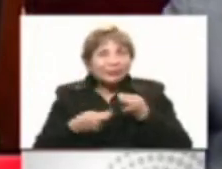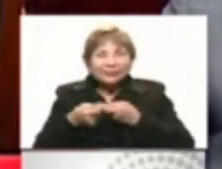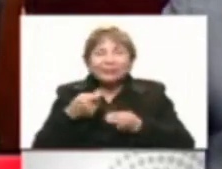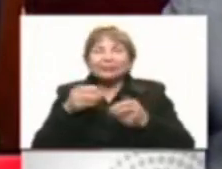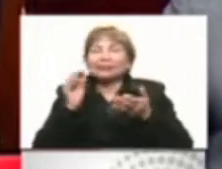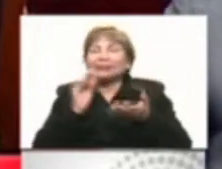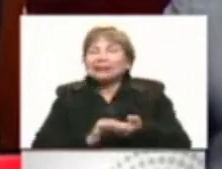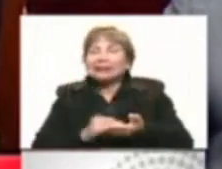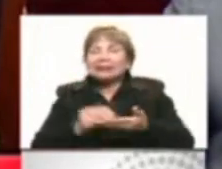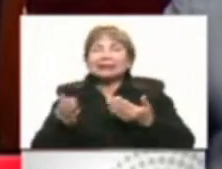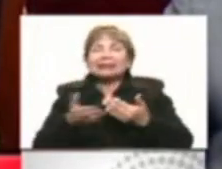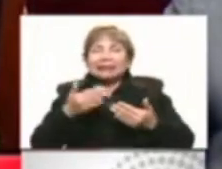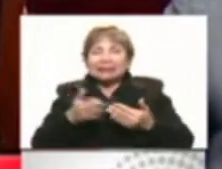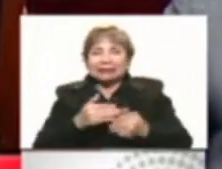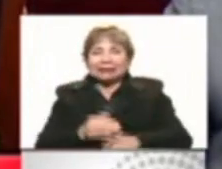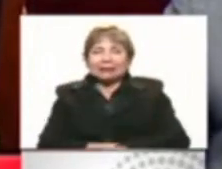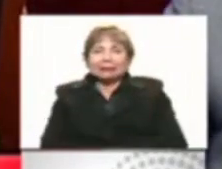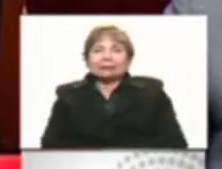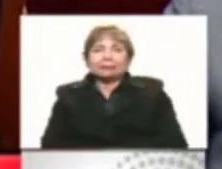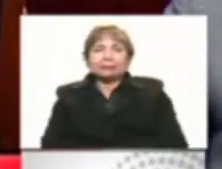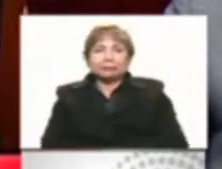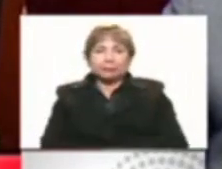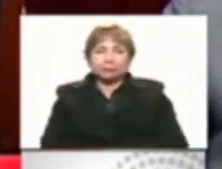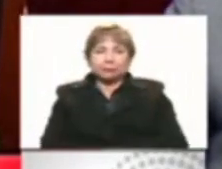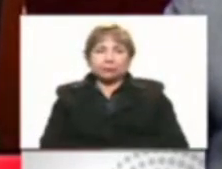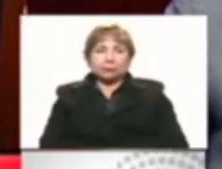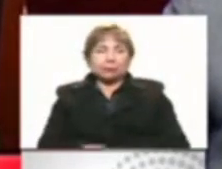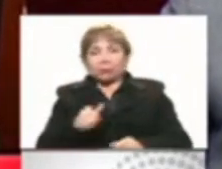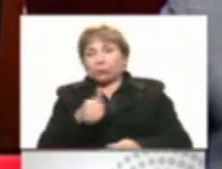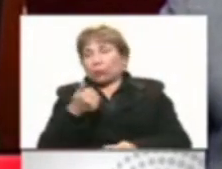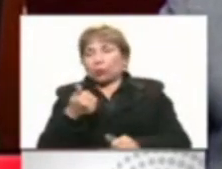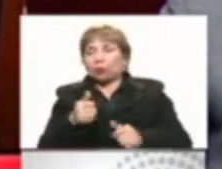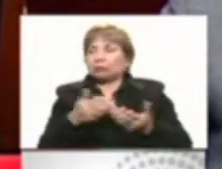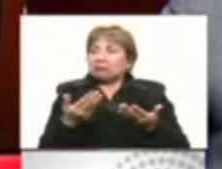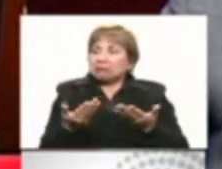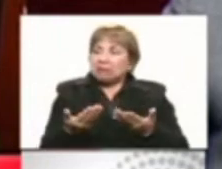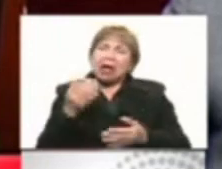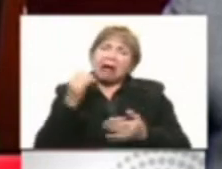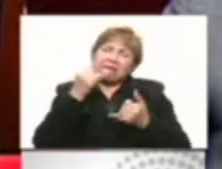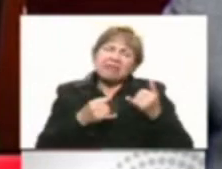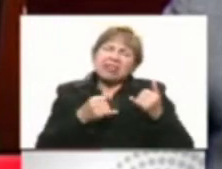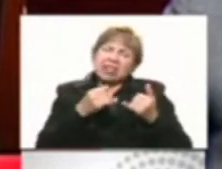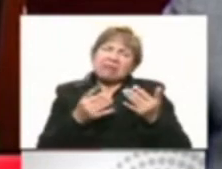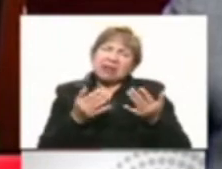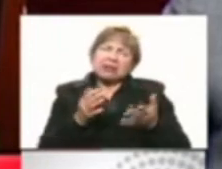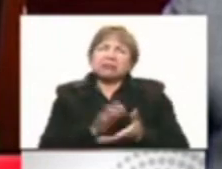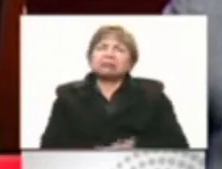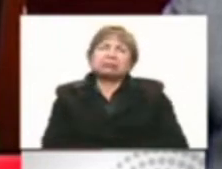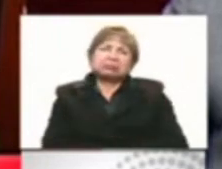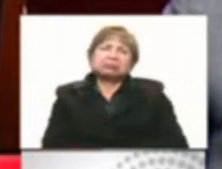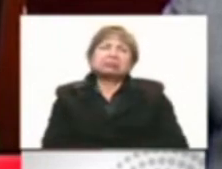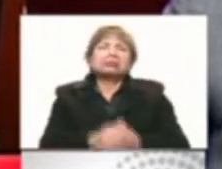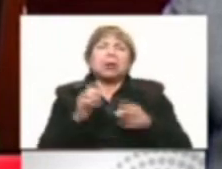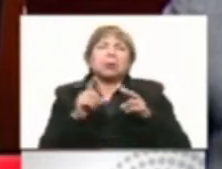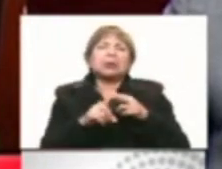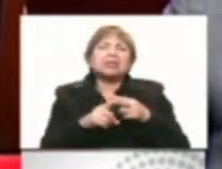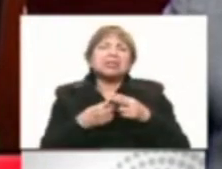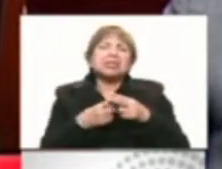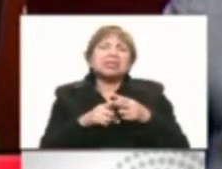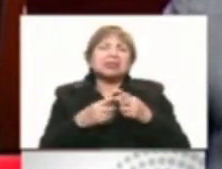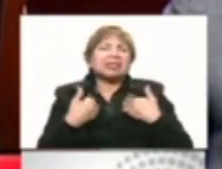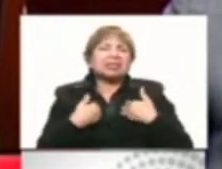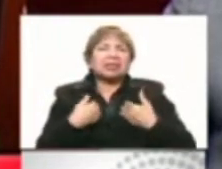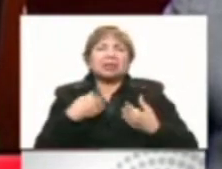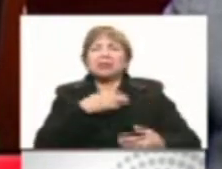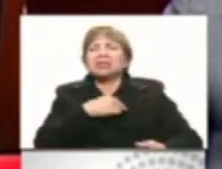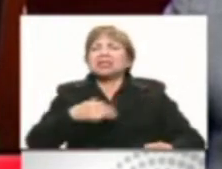llegue con mucha más facilidad a otras localidades. Finalmente, una iniciativa que tiene el